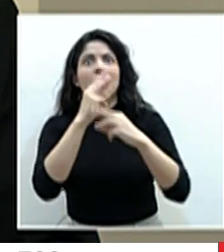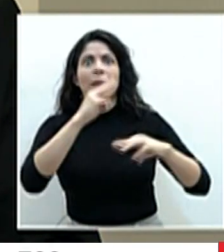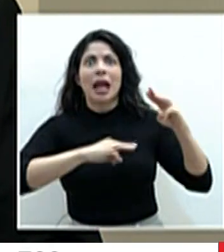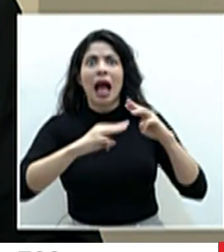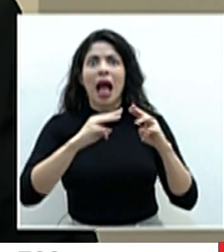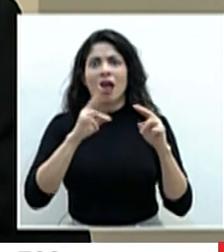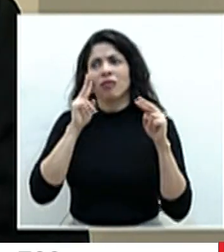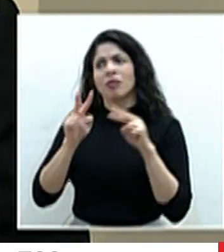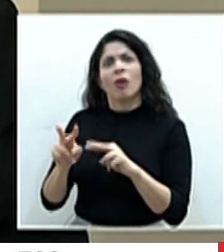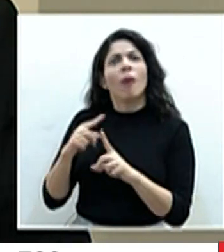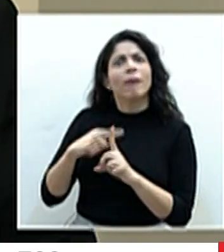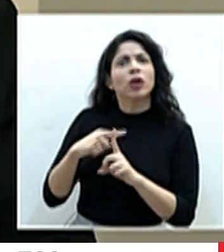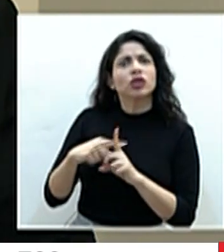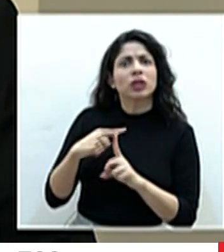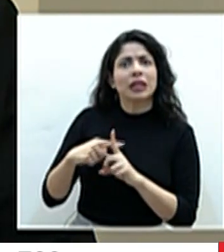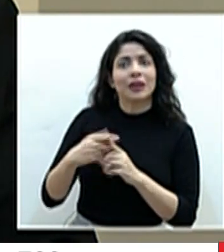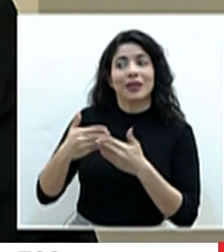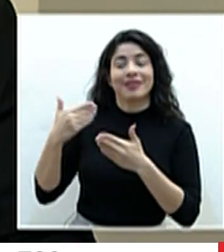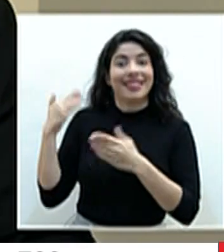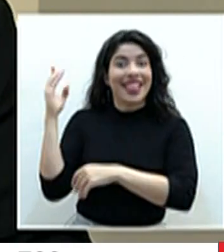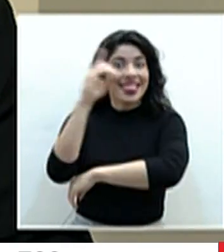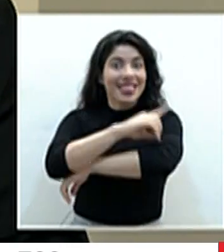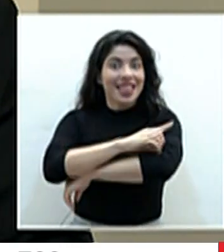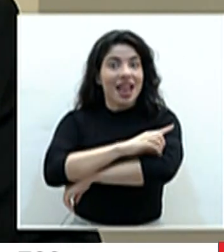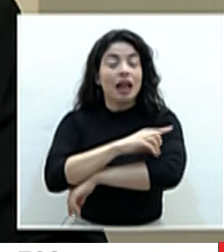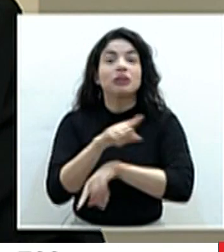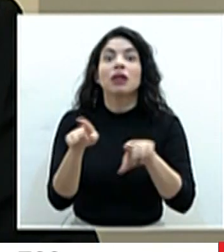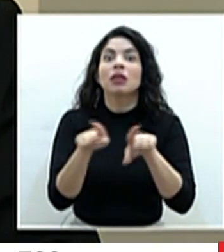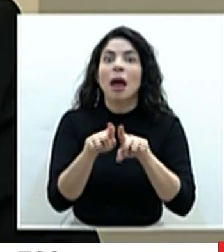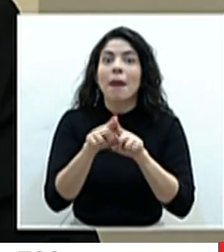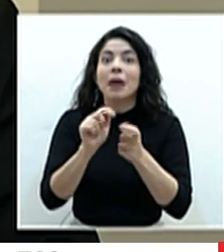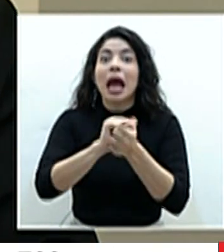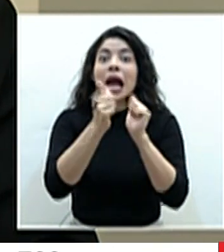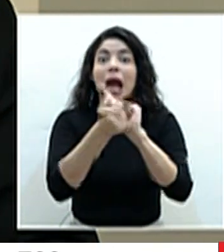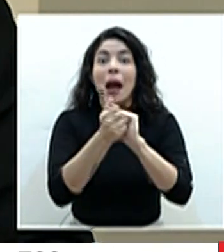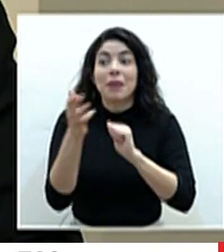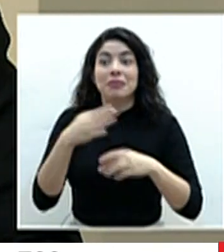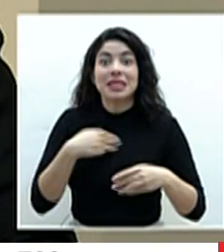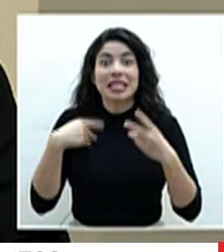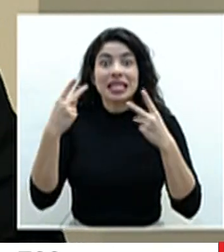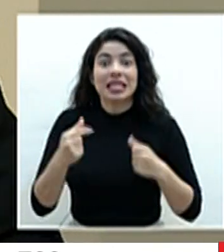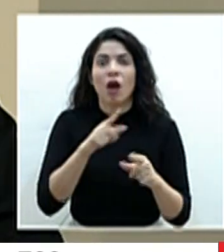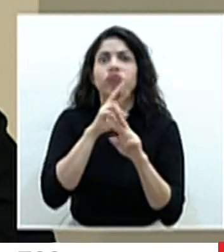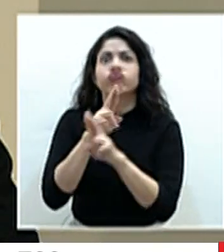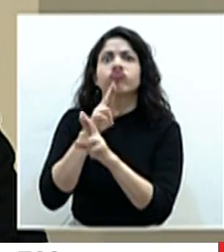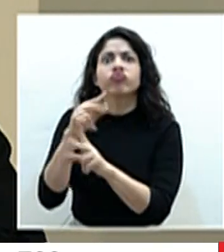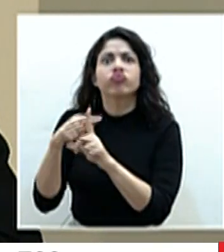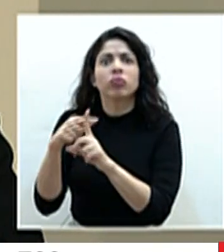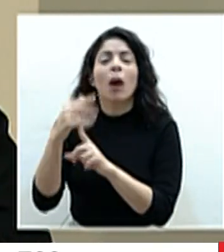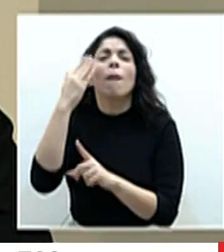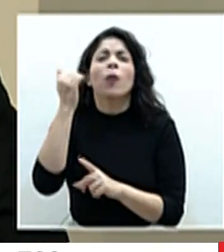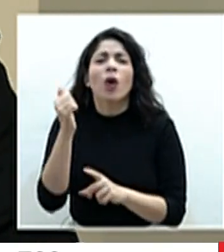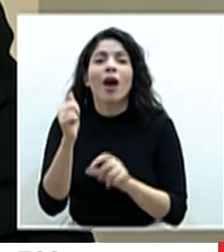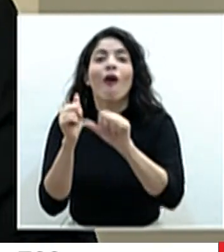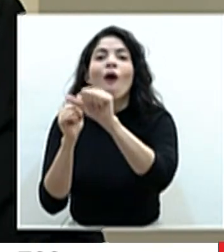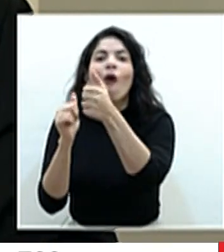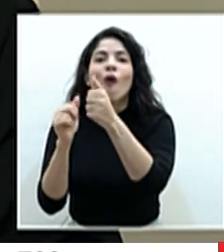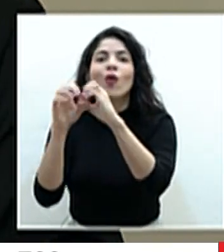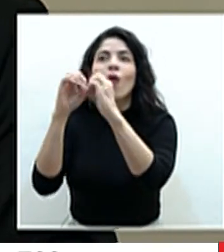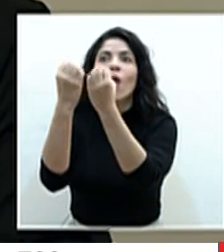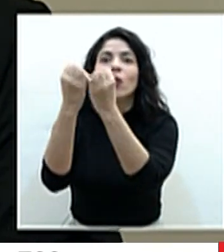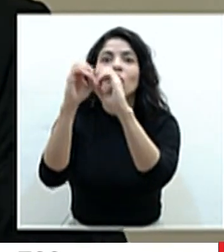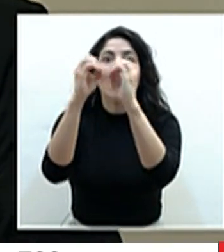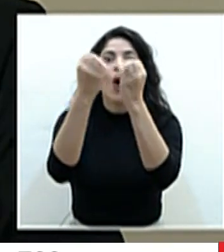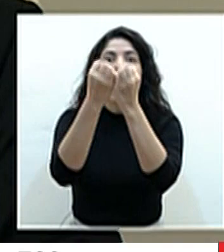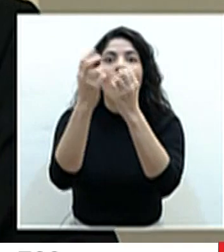positivamente en los últimos días, incluso en los cambios de Hacienda, pero también porque otros órganos han depositado